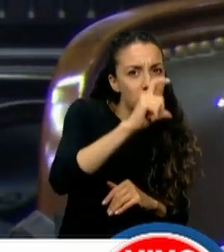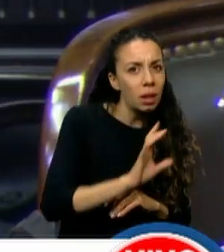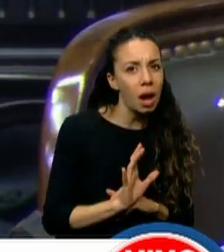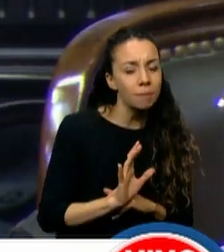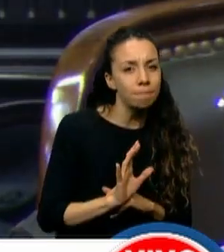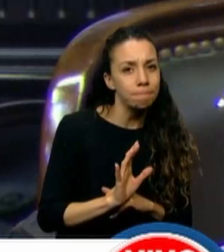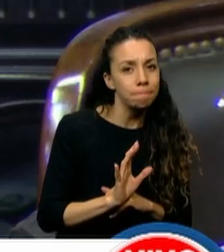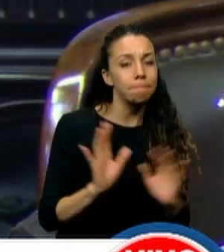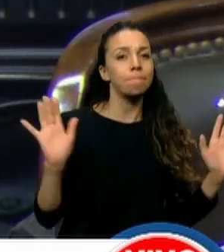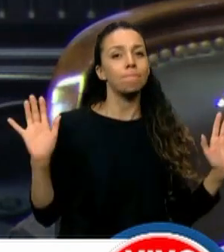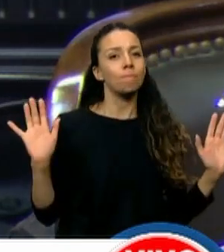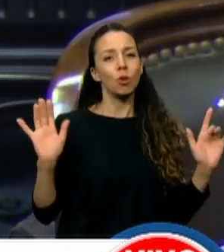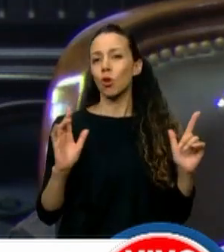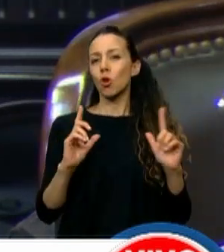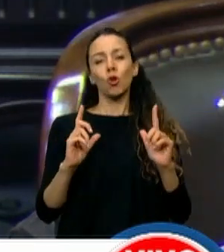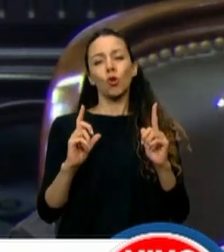para apoyar